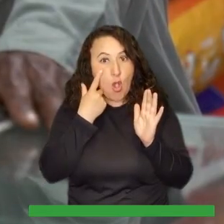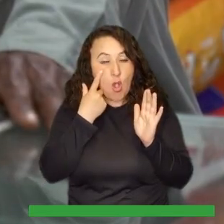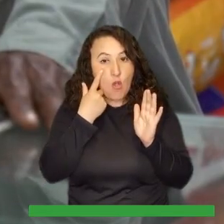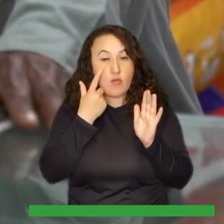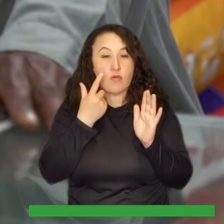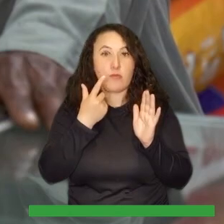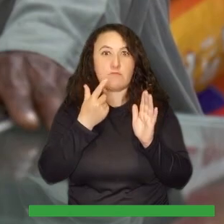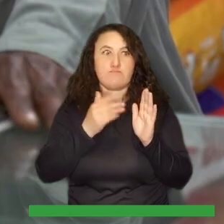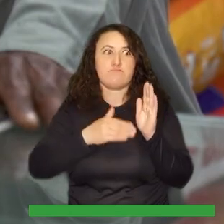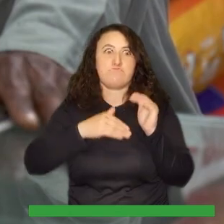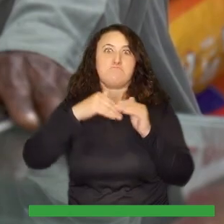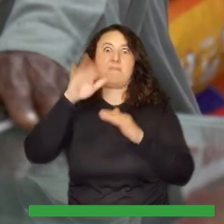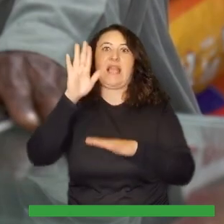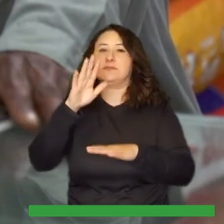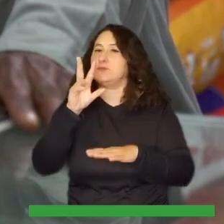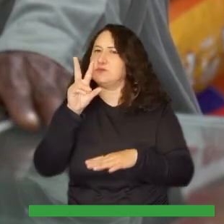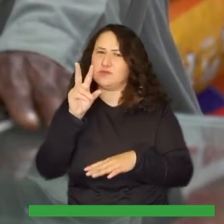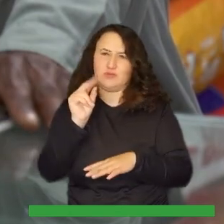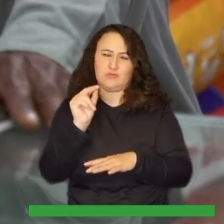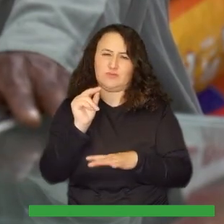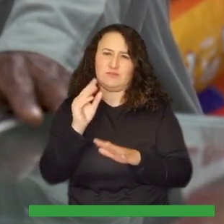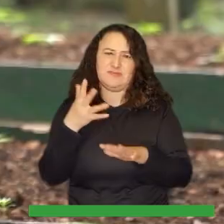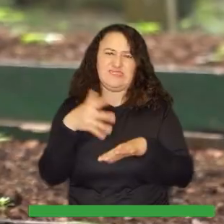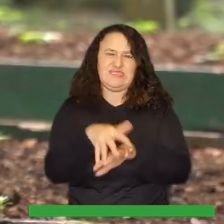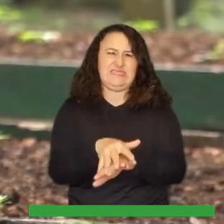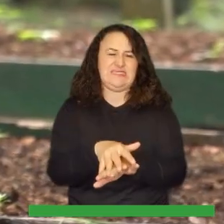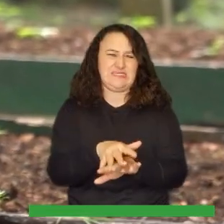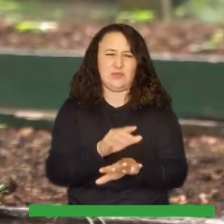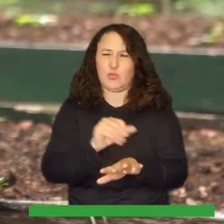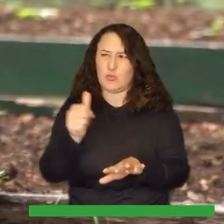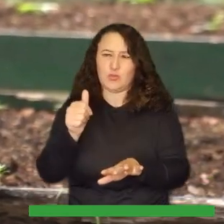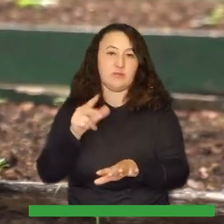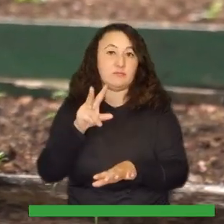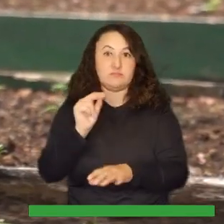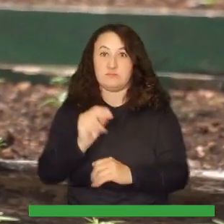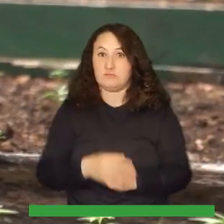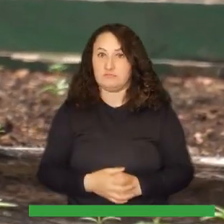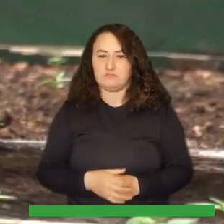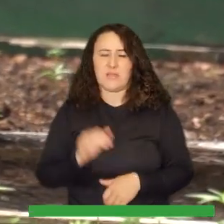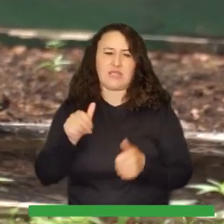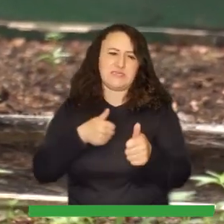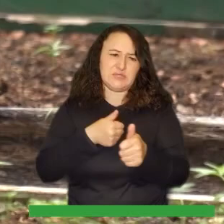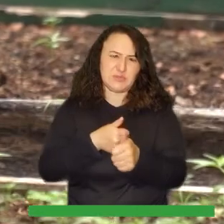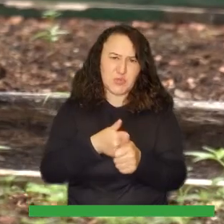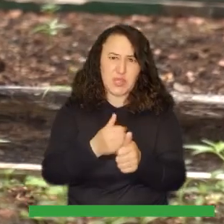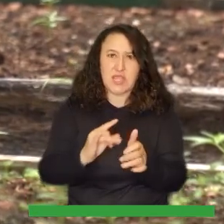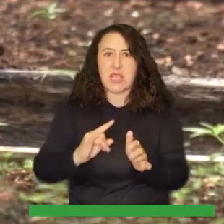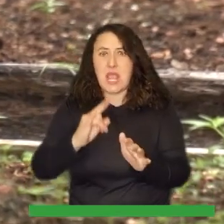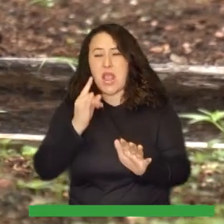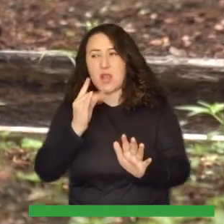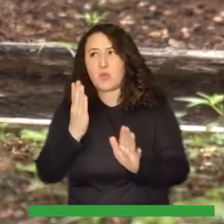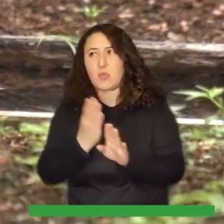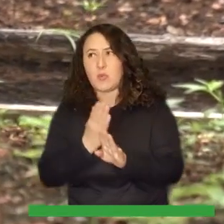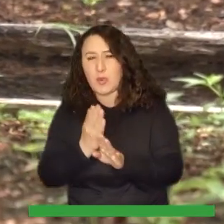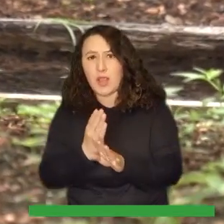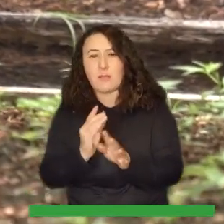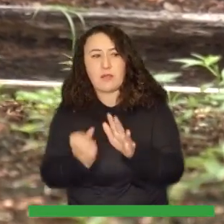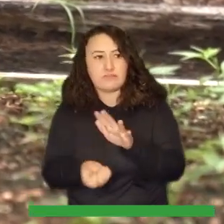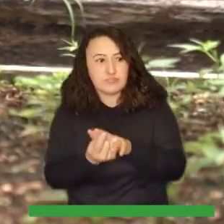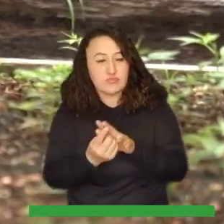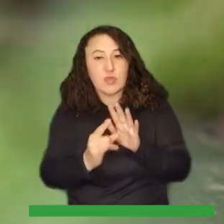echarle combinaciones que no están recomendadas. Cualquier asesoría o cualquier inconveniente que tengan con algún